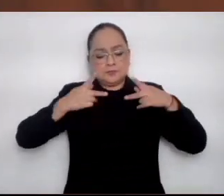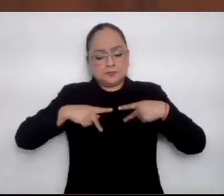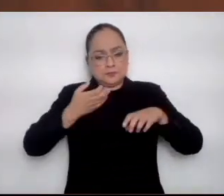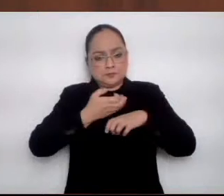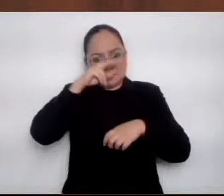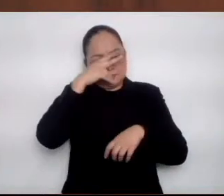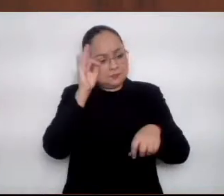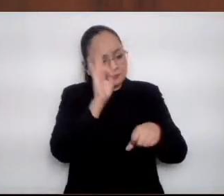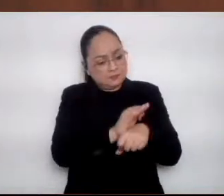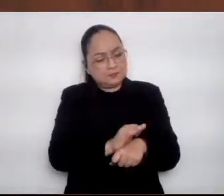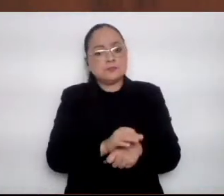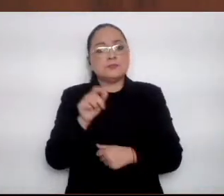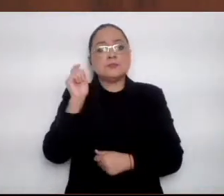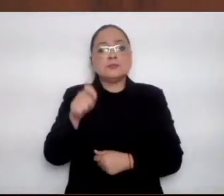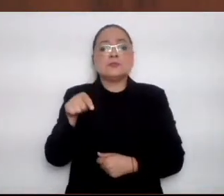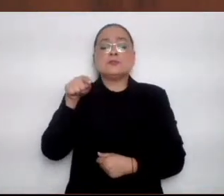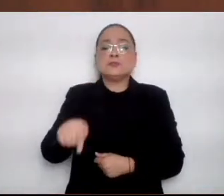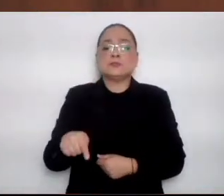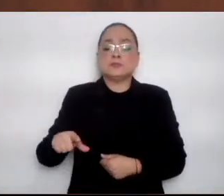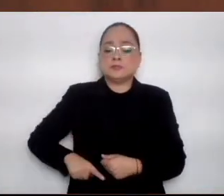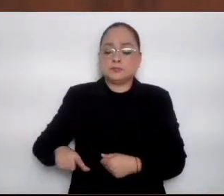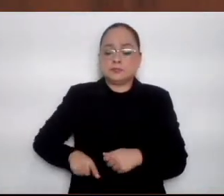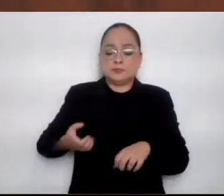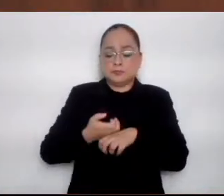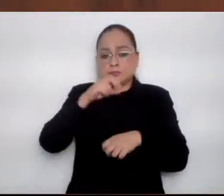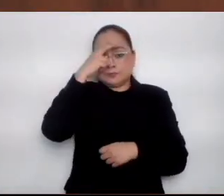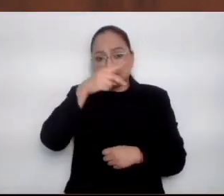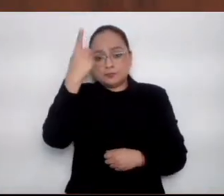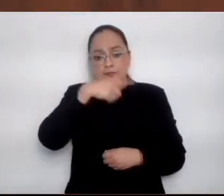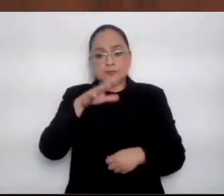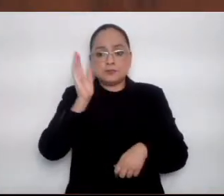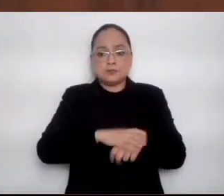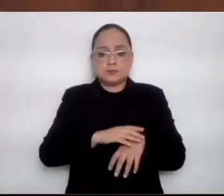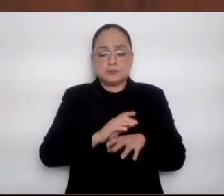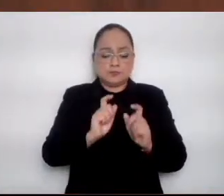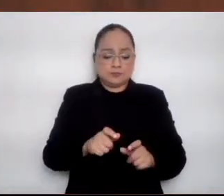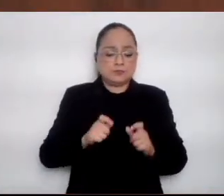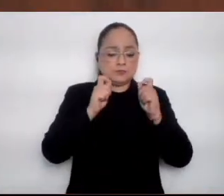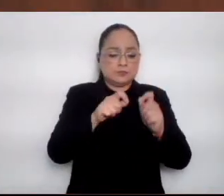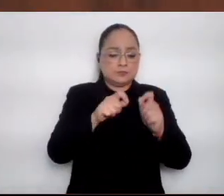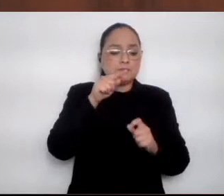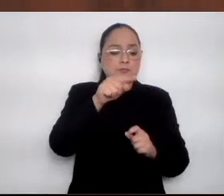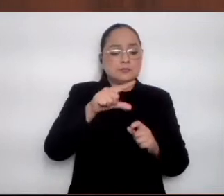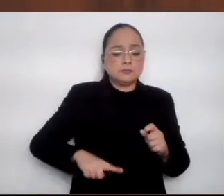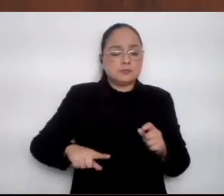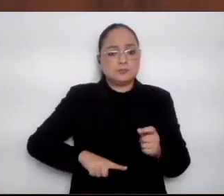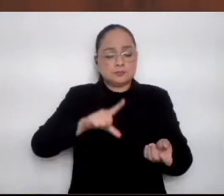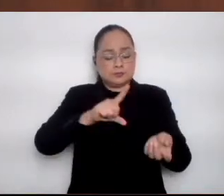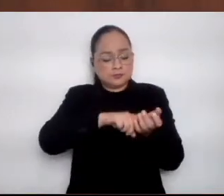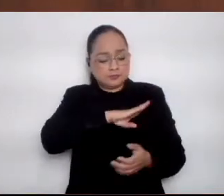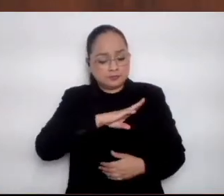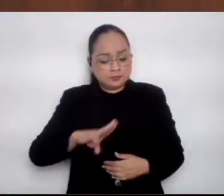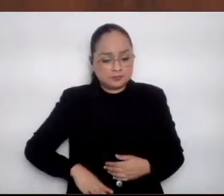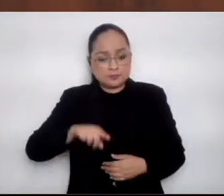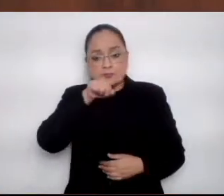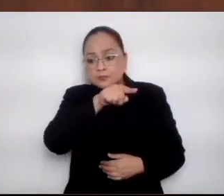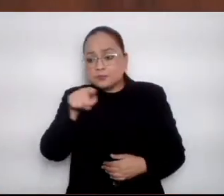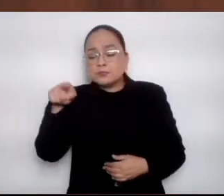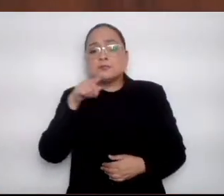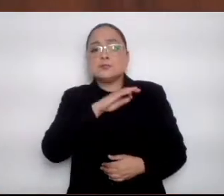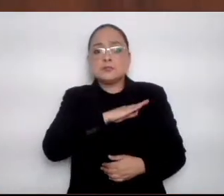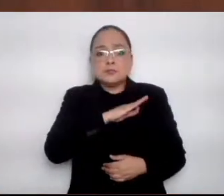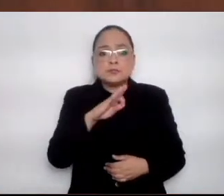hace el gobierno del Estado precisamente para darles mayores capacidades a los gobiernos municipales en el manejo de